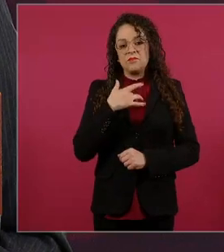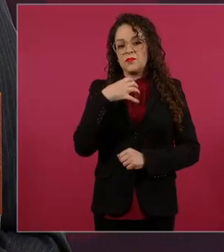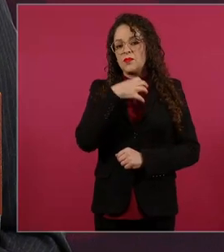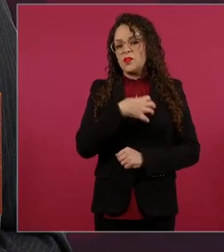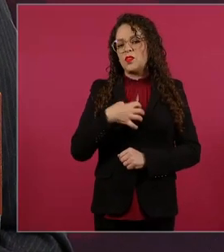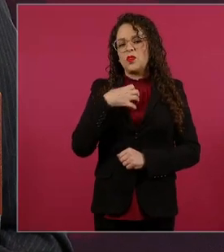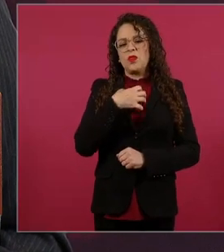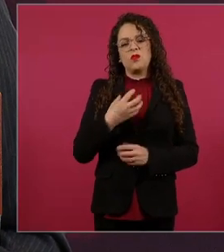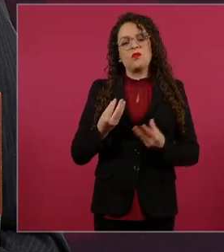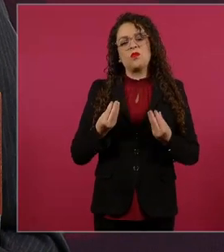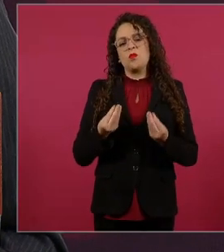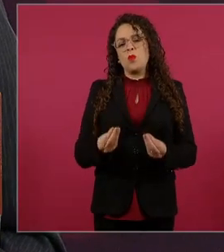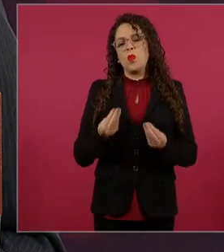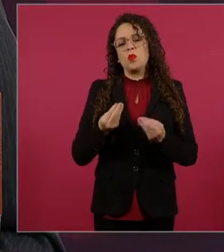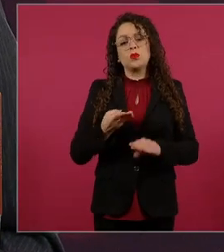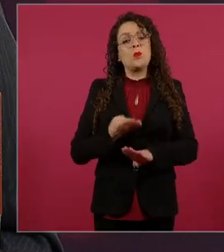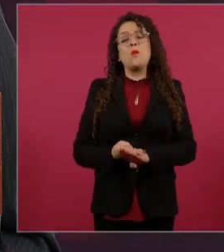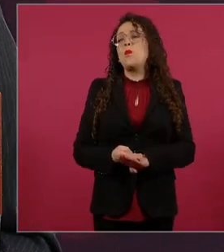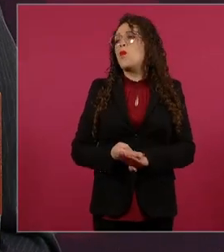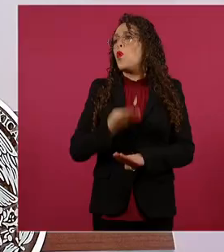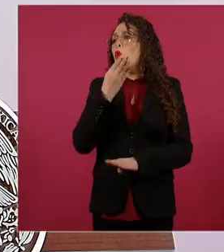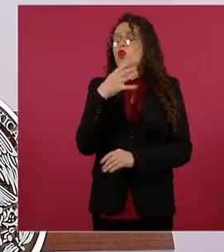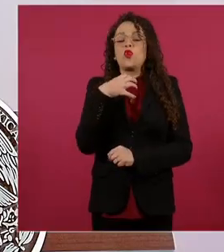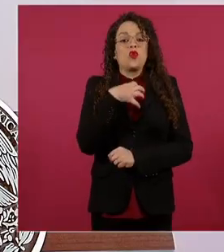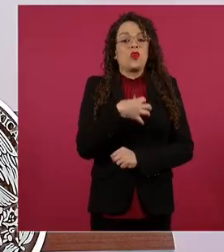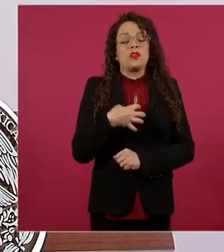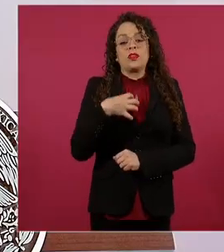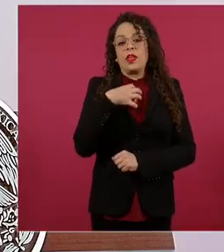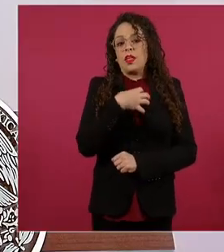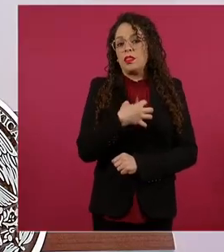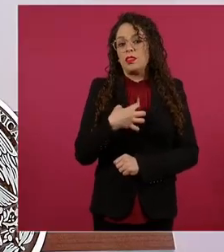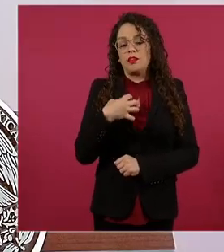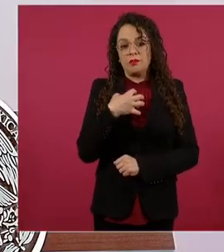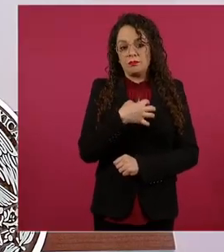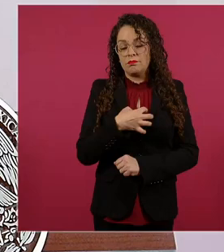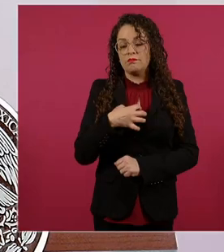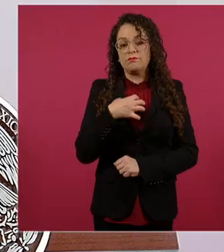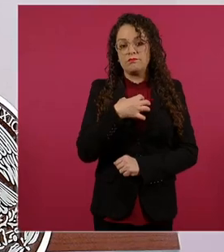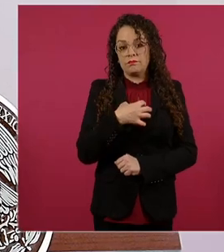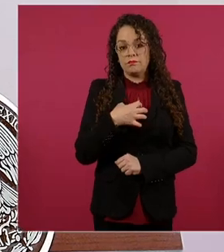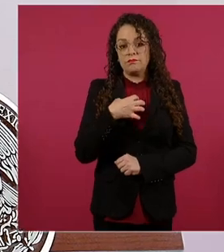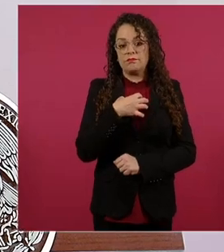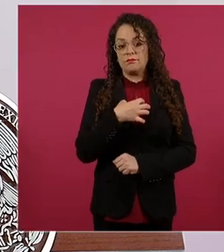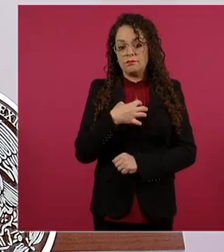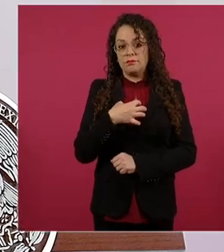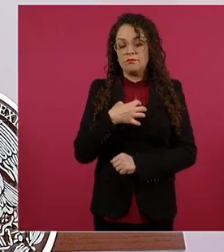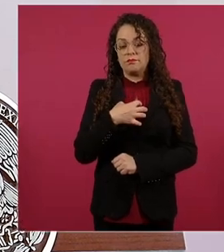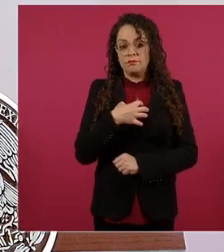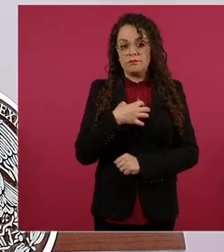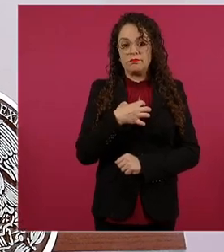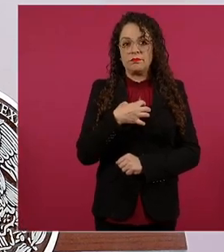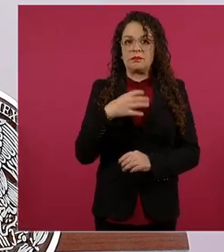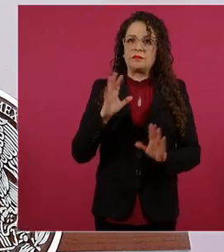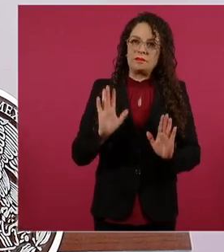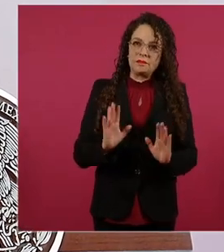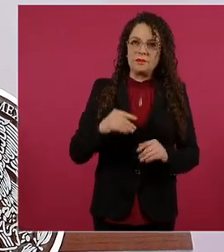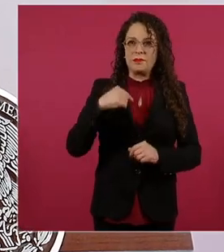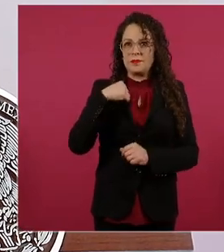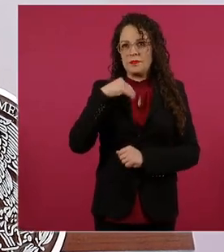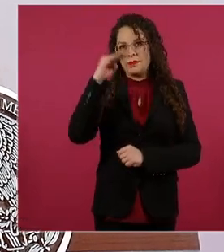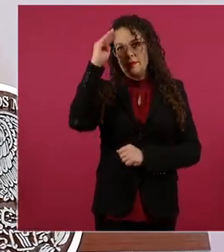Mucho, muy contento Yo estaba Pues Seguro Con